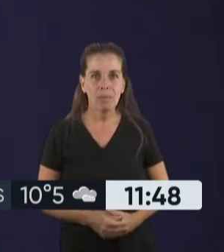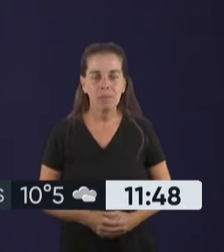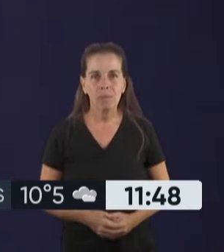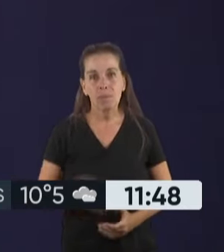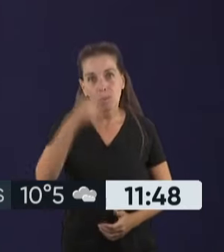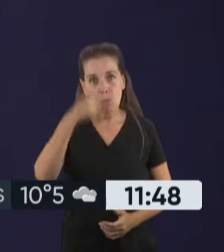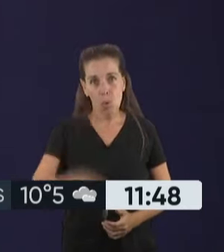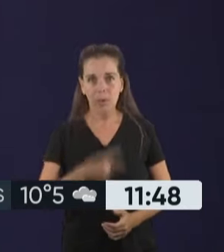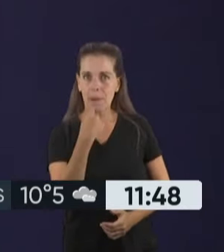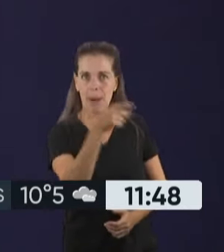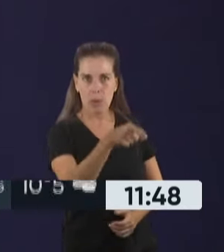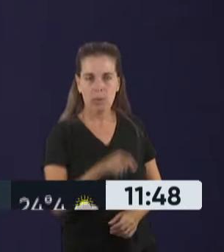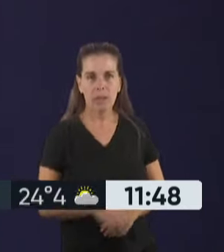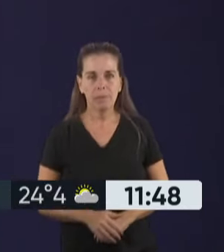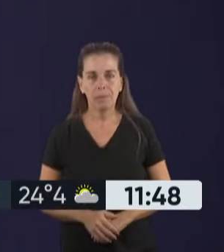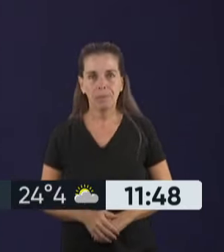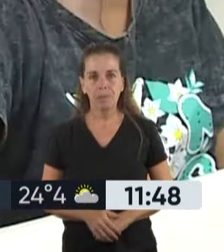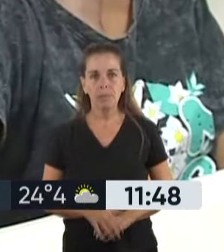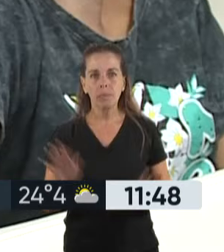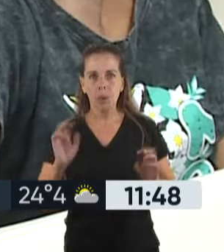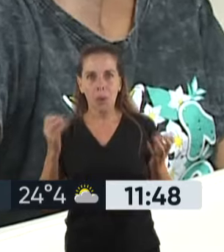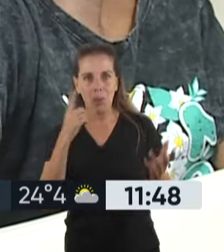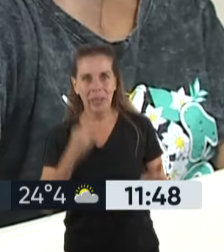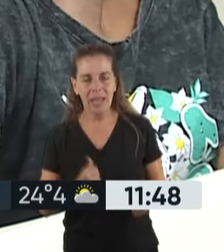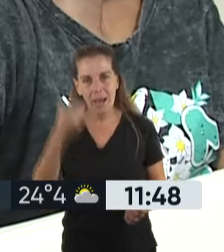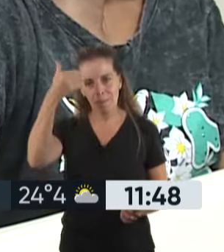útima pregunta Hola